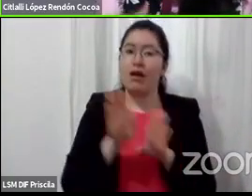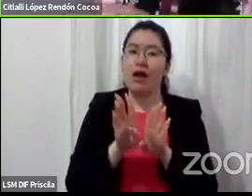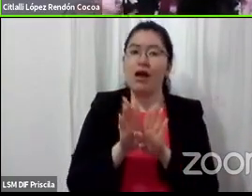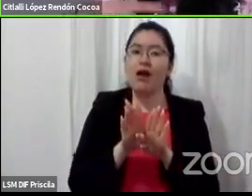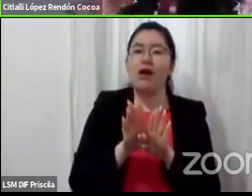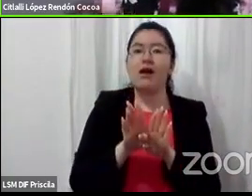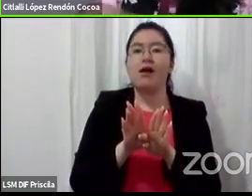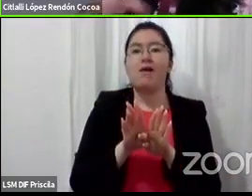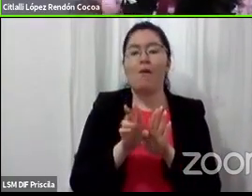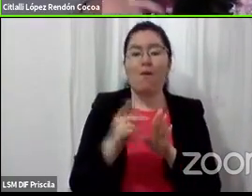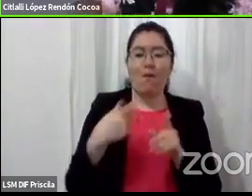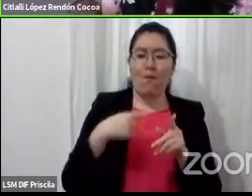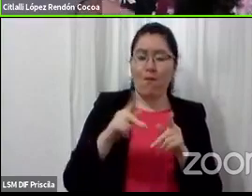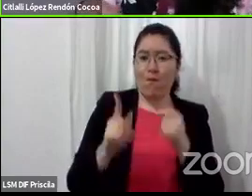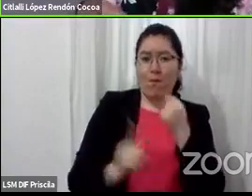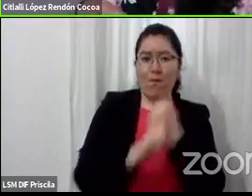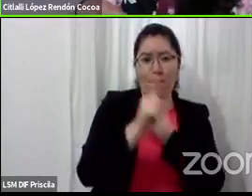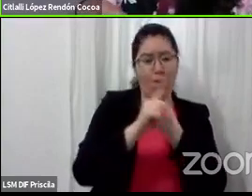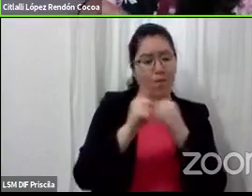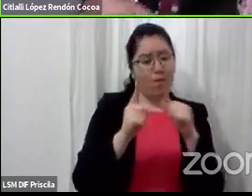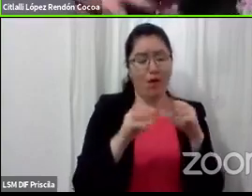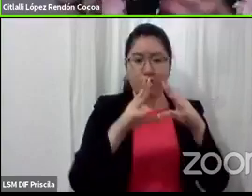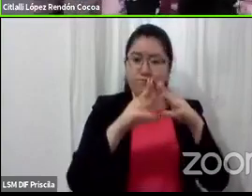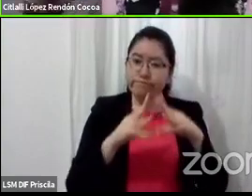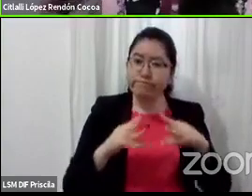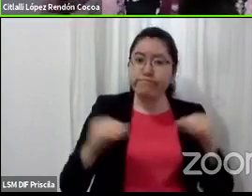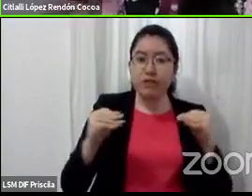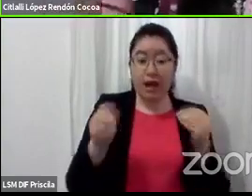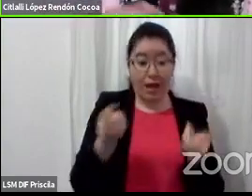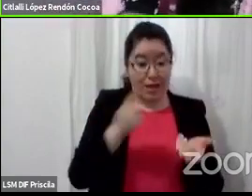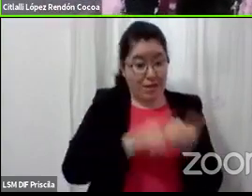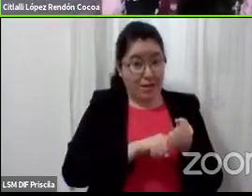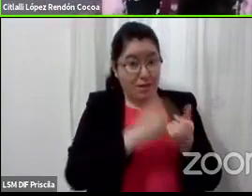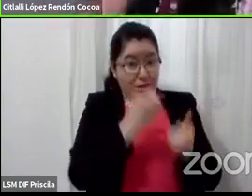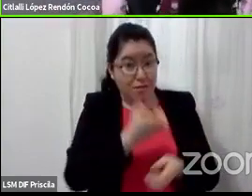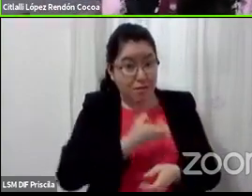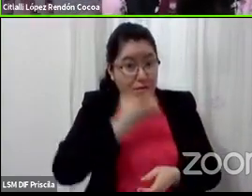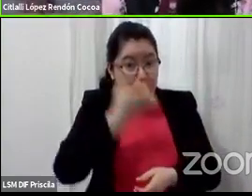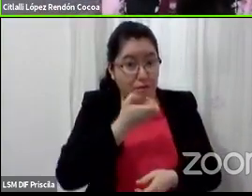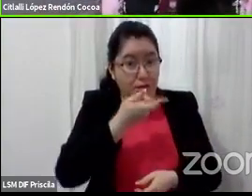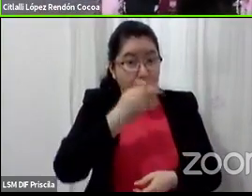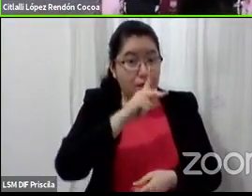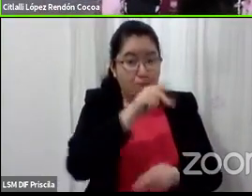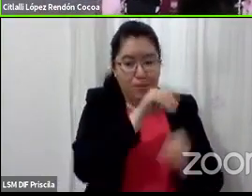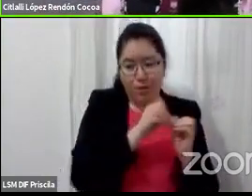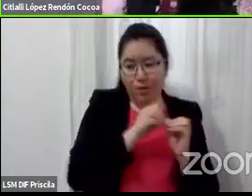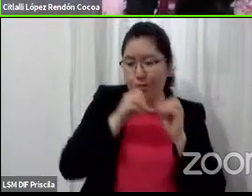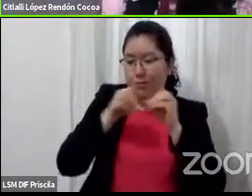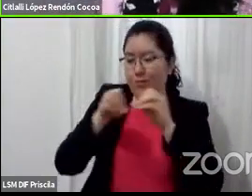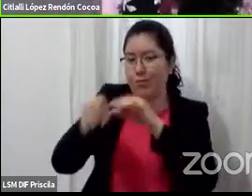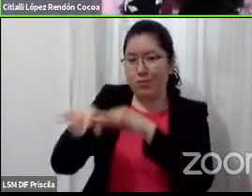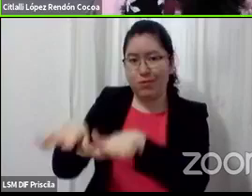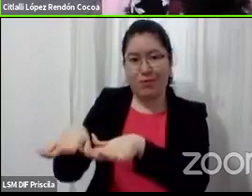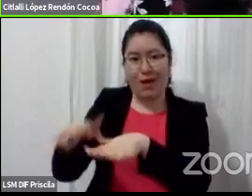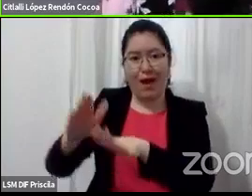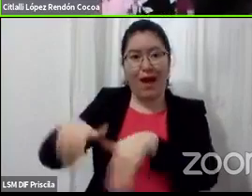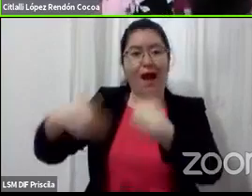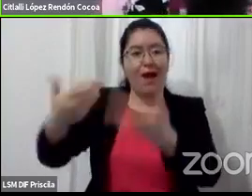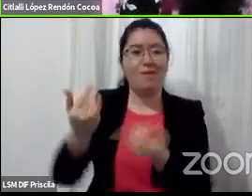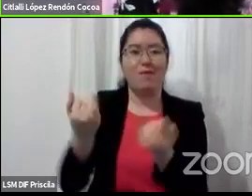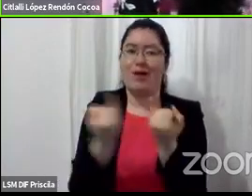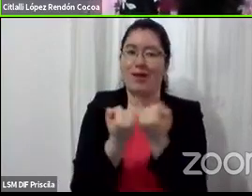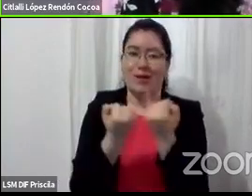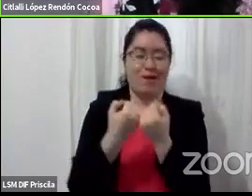conflictos que suceden dentro del espacio escolar o dentro del espacio educativo, pero después trascienden, ¿no? Y esa sería mi